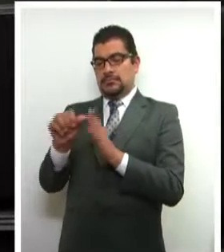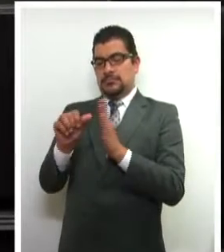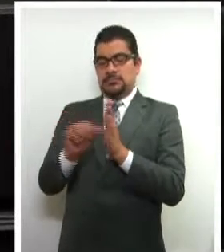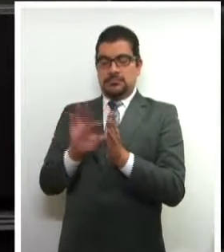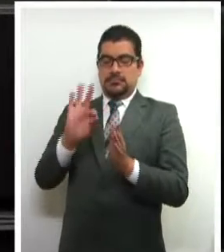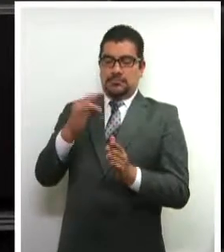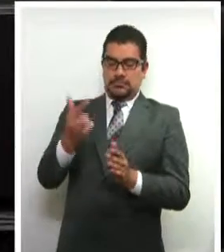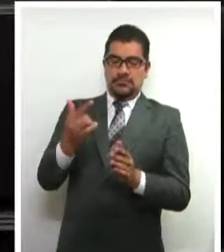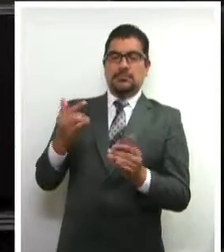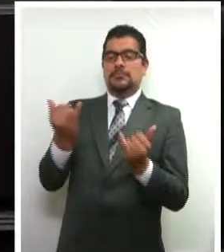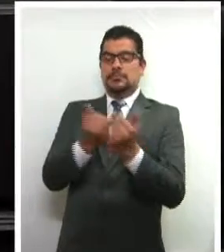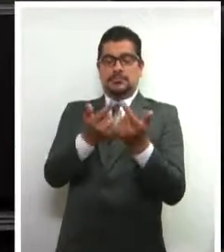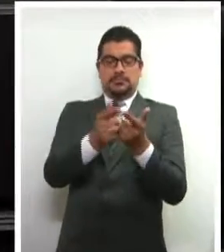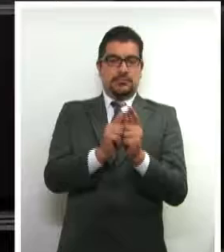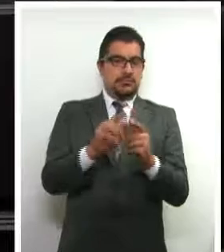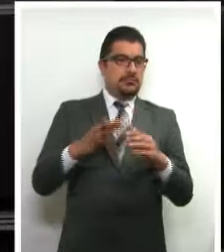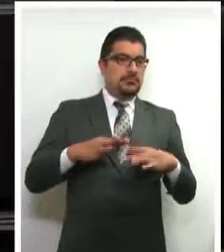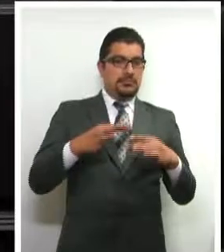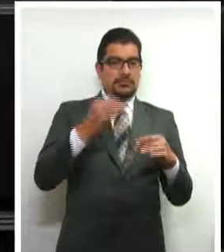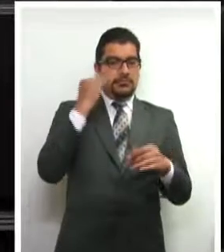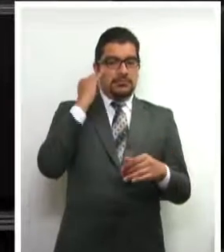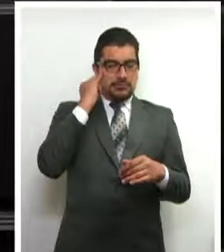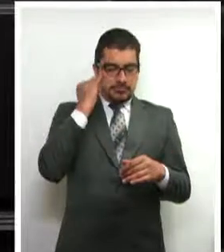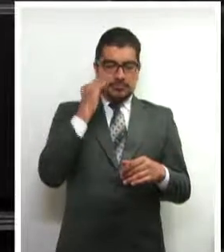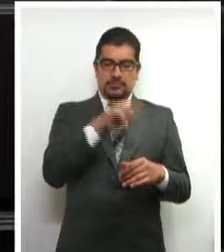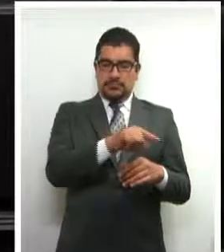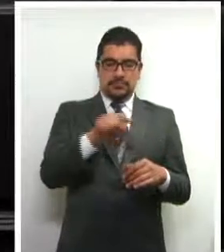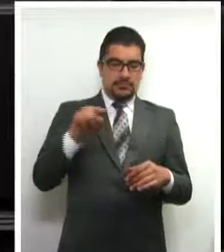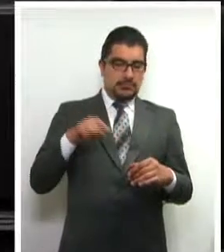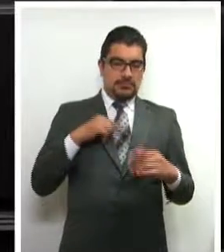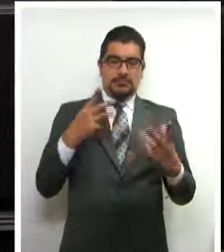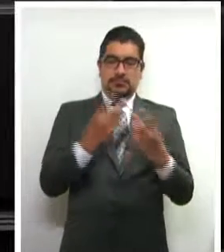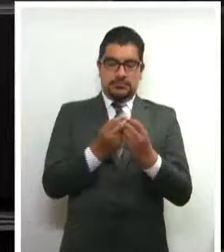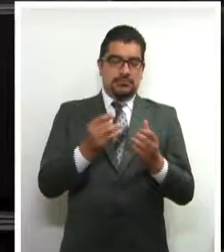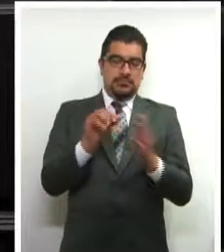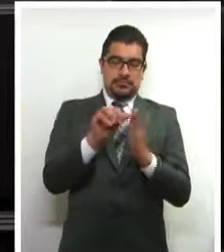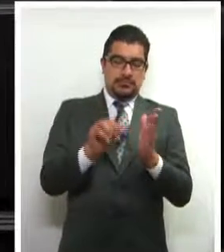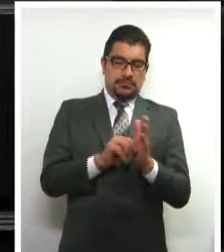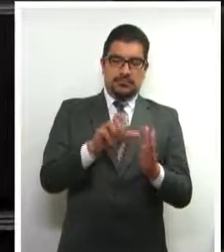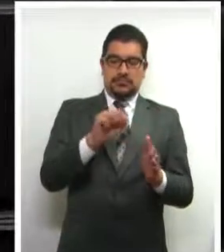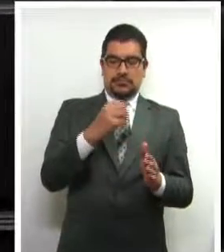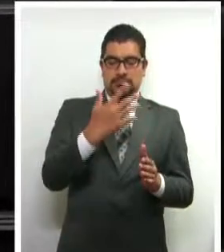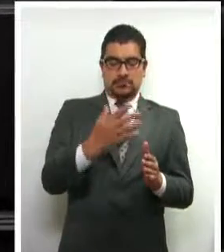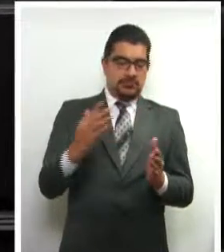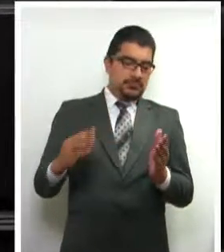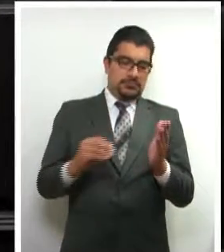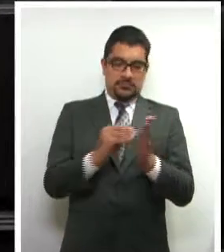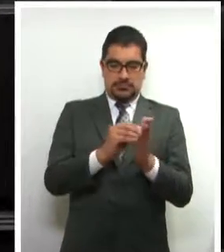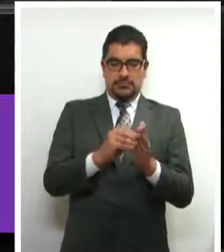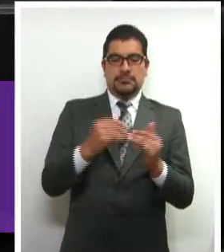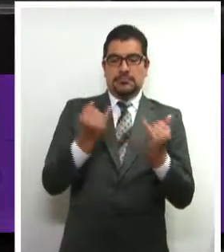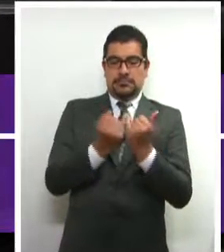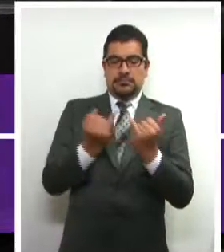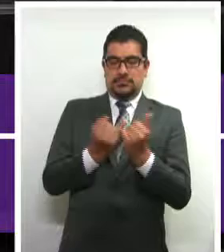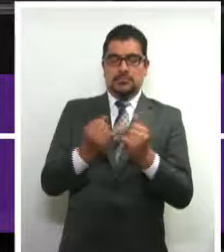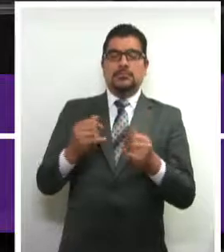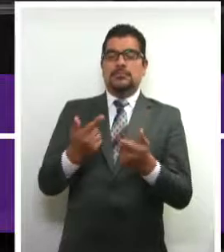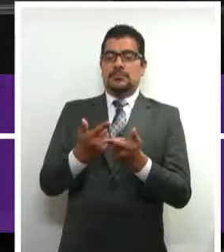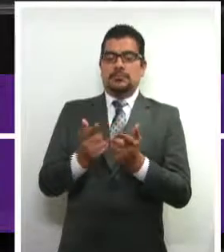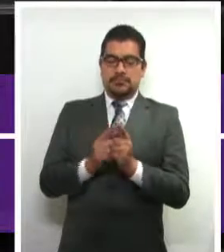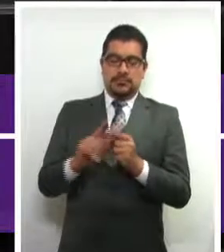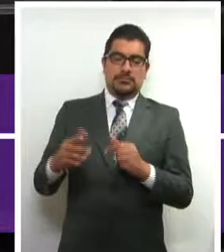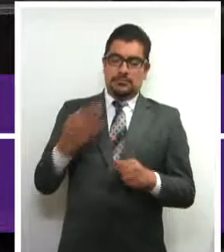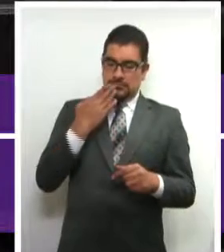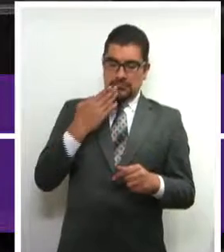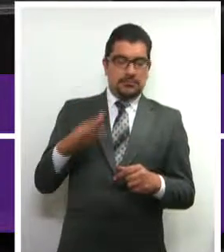la Comisión de Pueblos y Barrios Originarios y Comunidades Indígenas Residentes el artículo 65 y a la Comisión de Buen Gobierno, Combate a